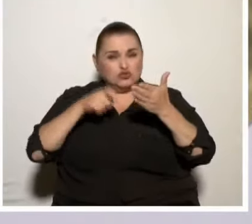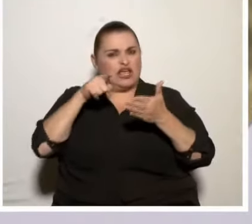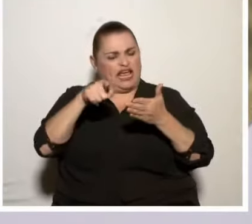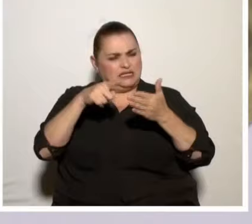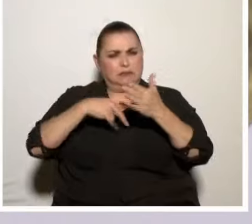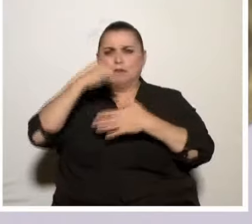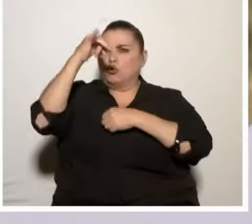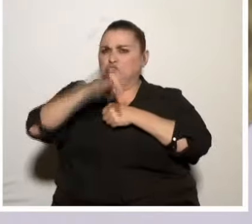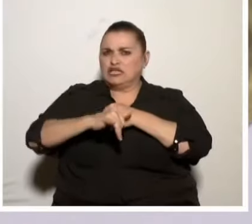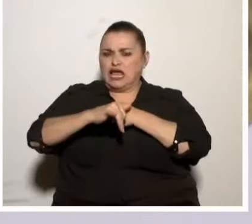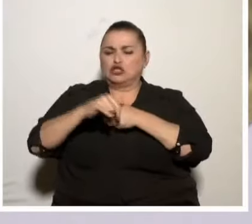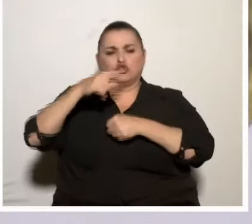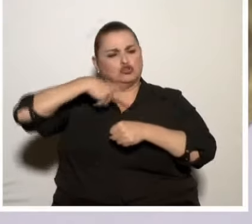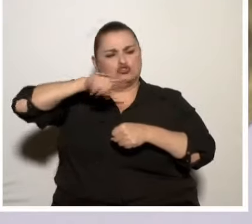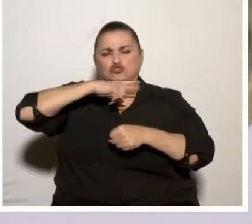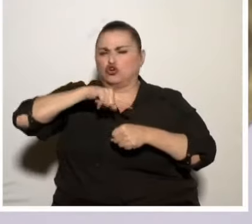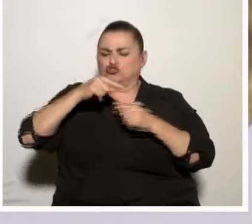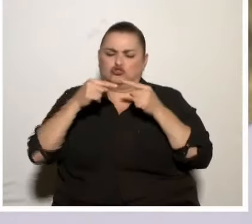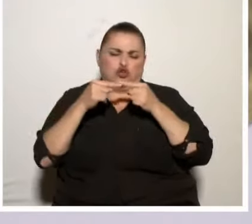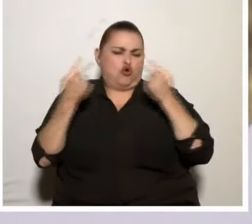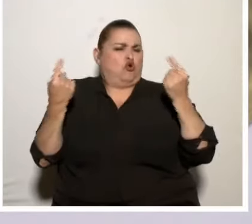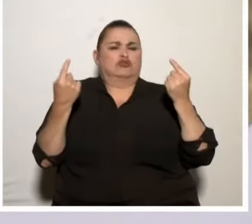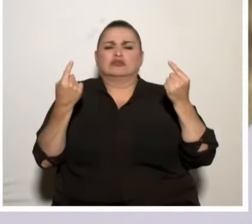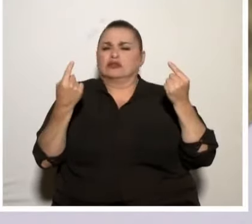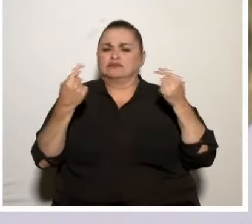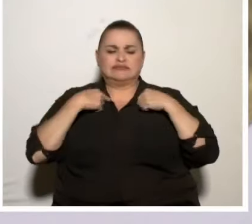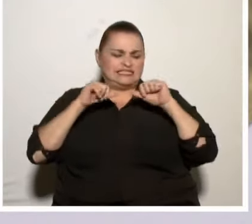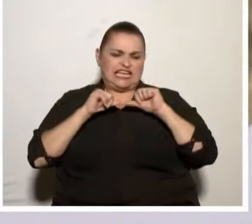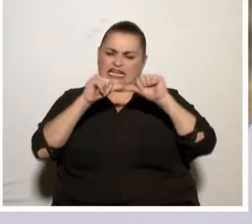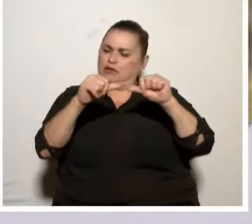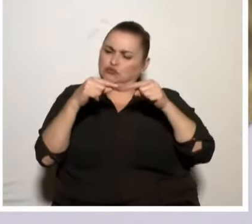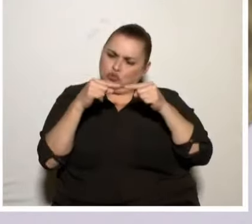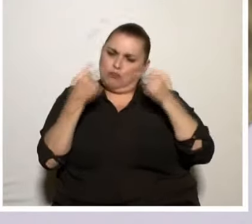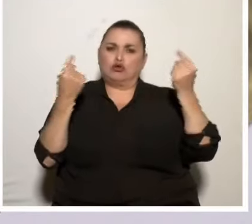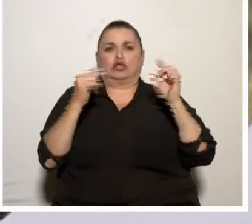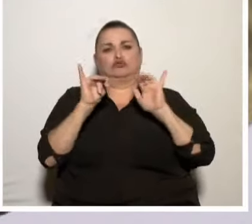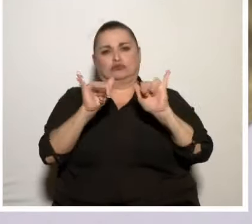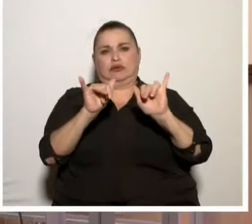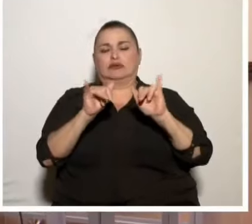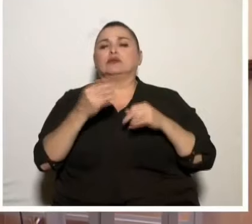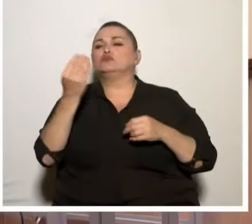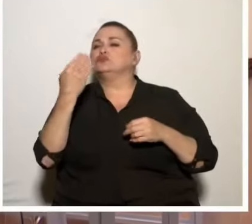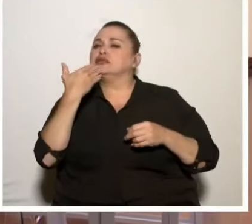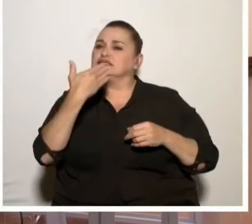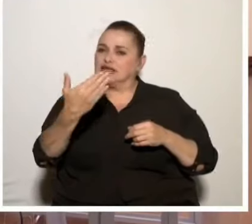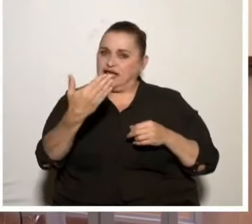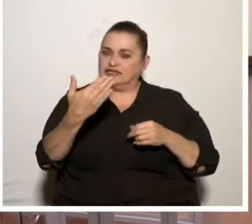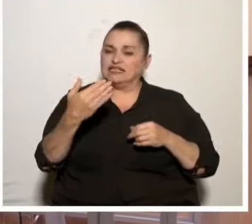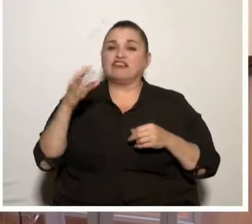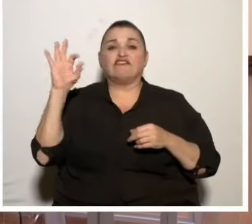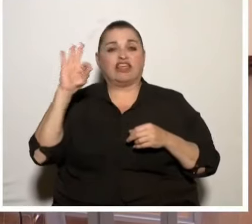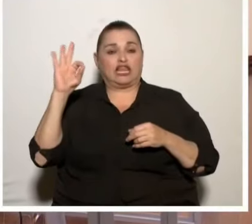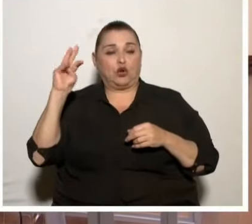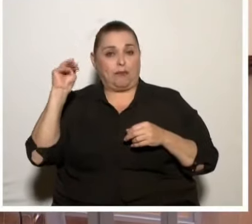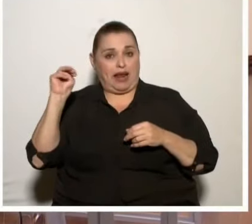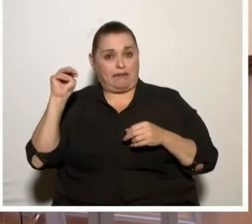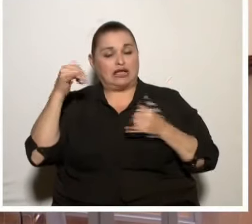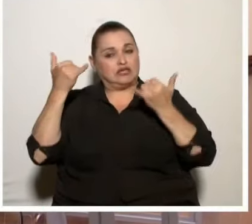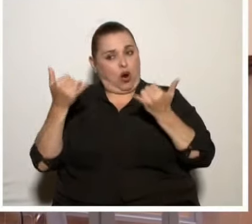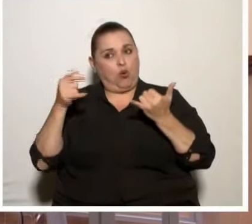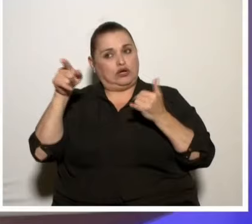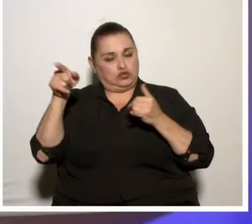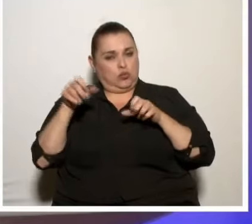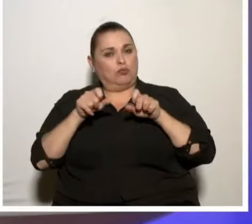un proyecto que estamos completamente en contra y seguiremos oponiéndonos a él. Muchas gracias. Don Federico Malavasi, es ahora